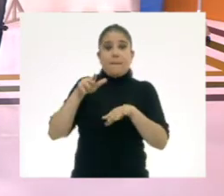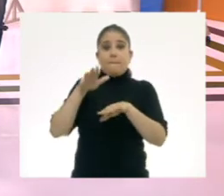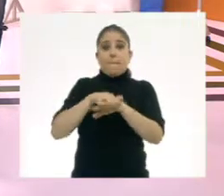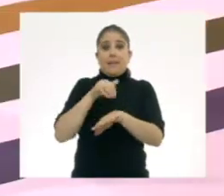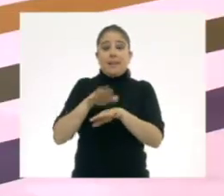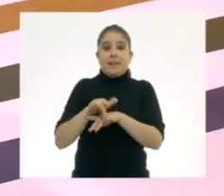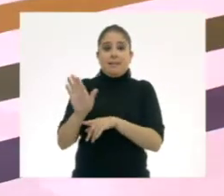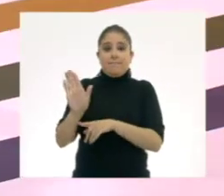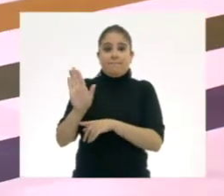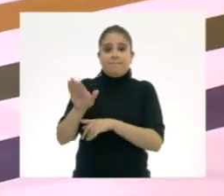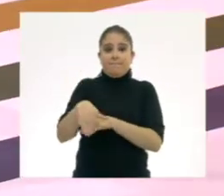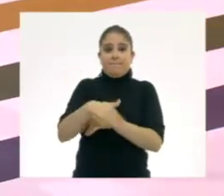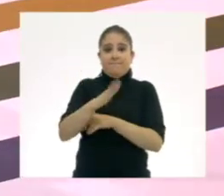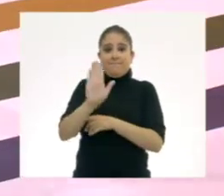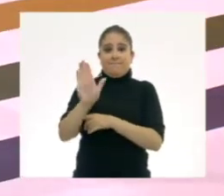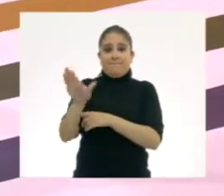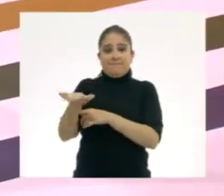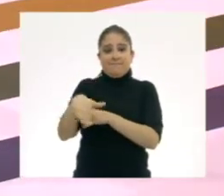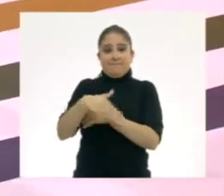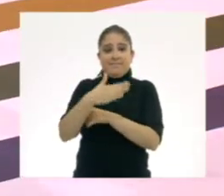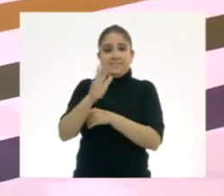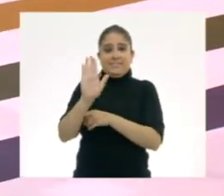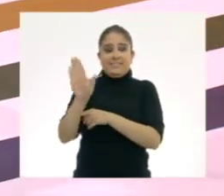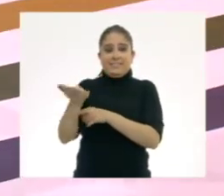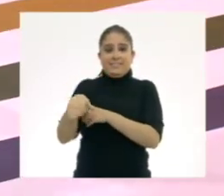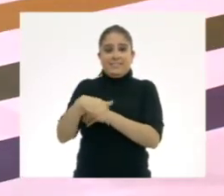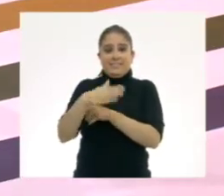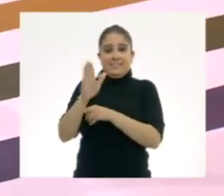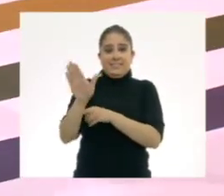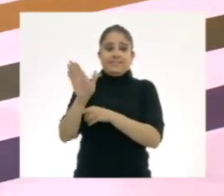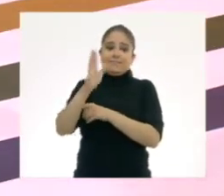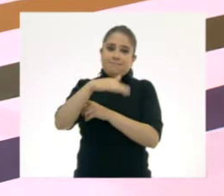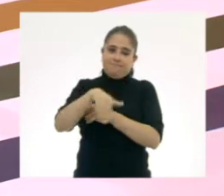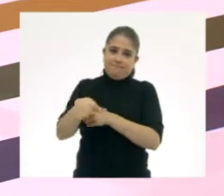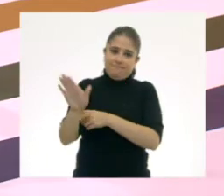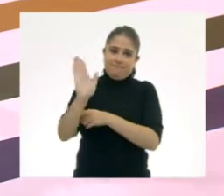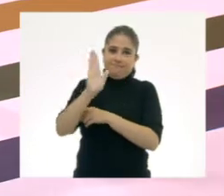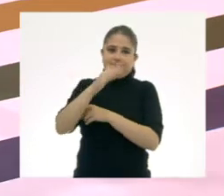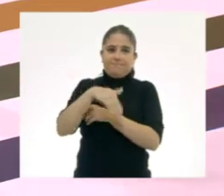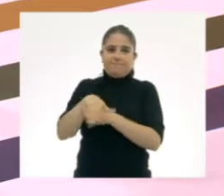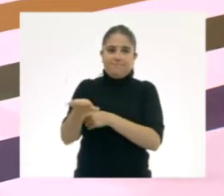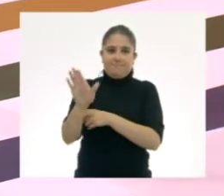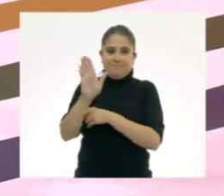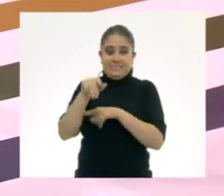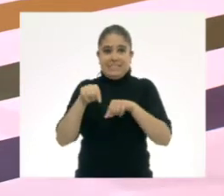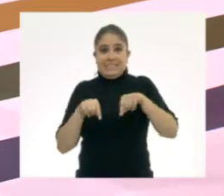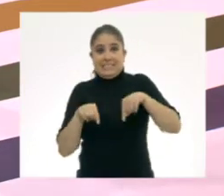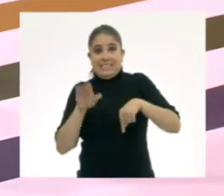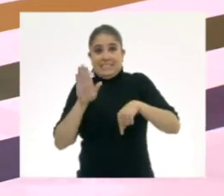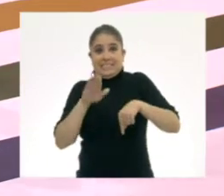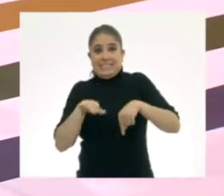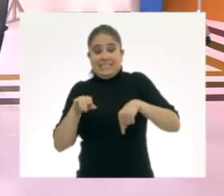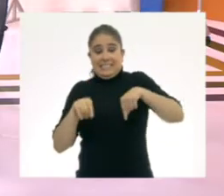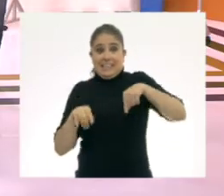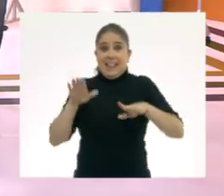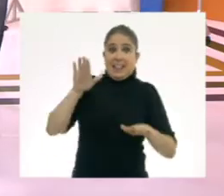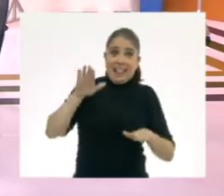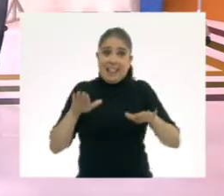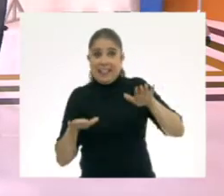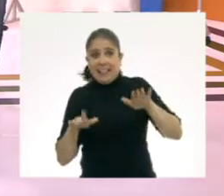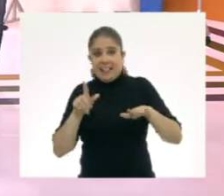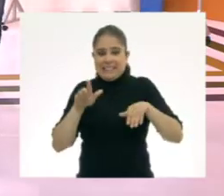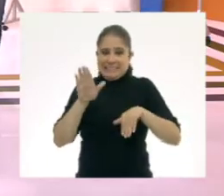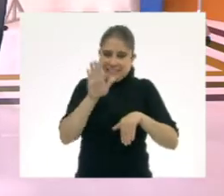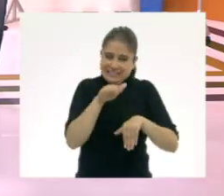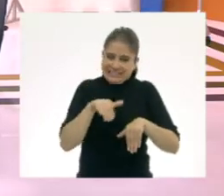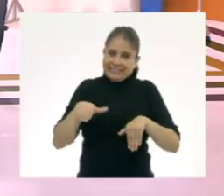enfrente, giramos el pie hacia un lado, hacia el otro lado, teniendo equilibrio. Sé que es muy difícil para ustedes,